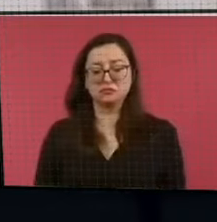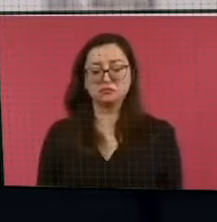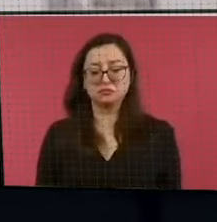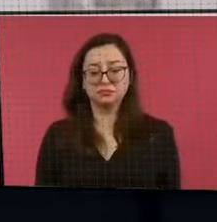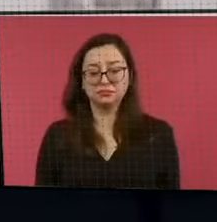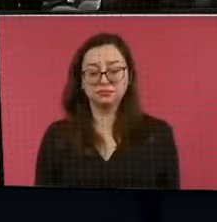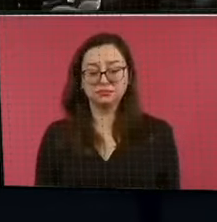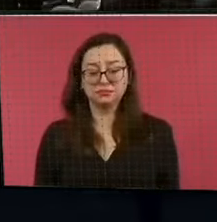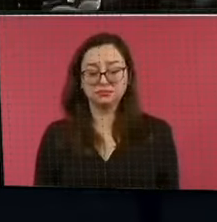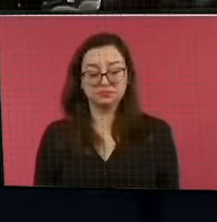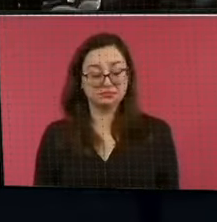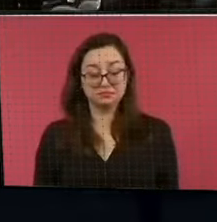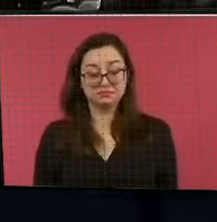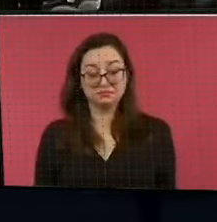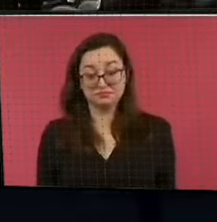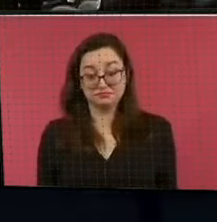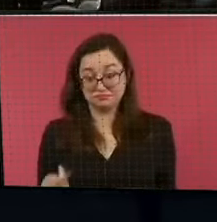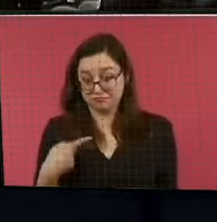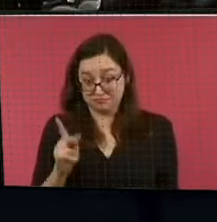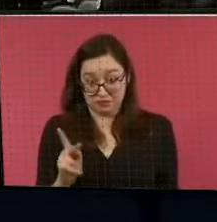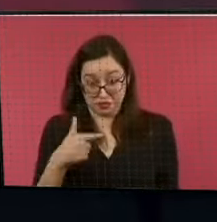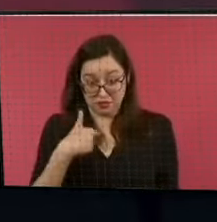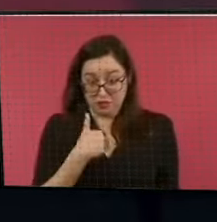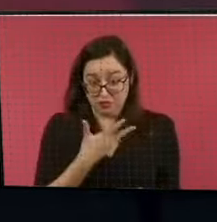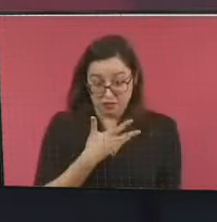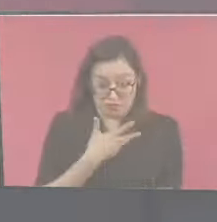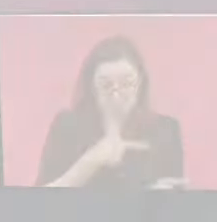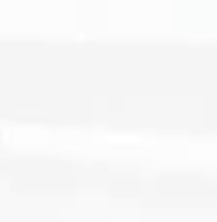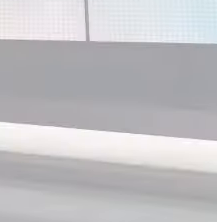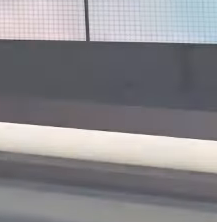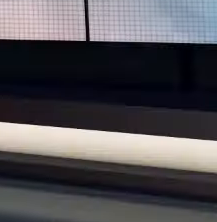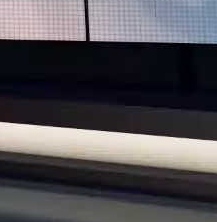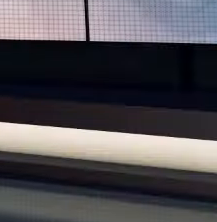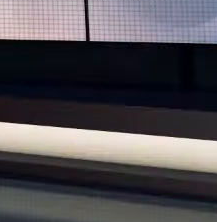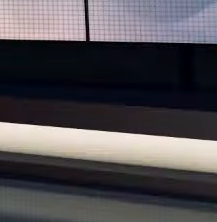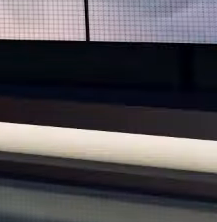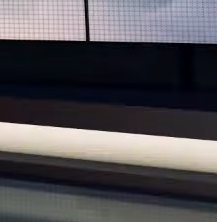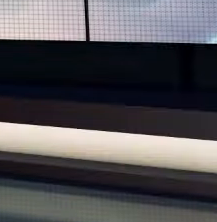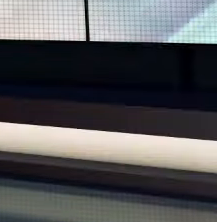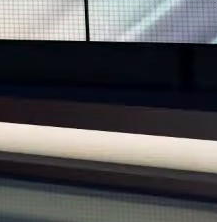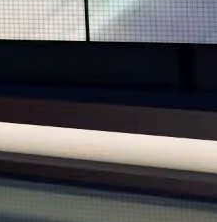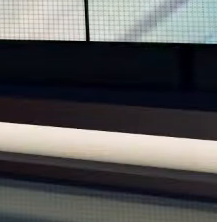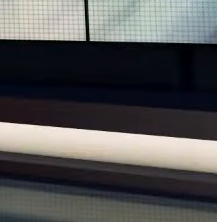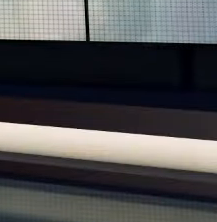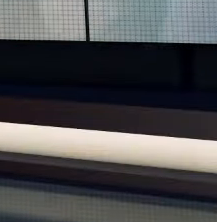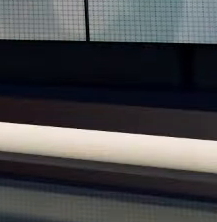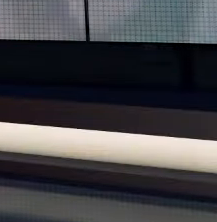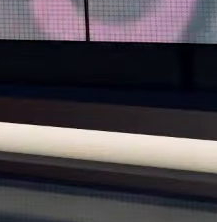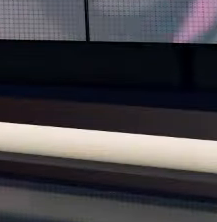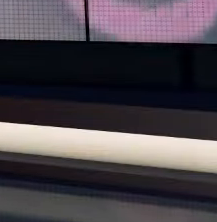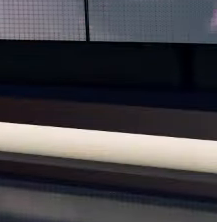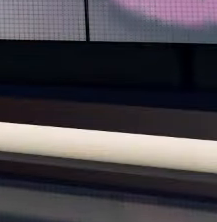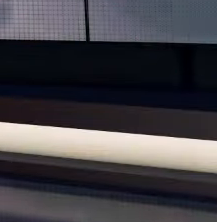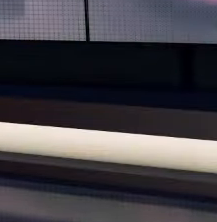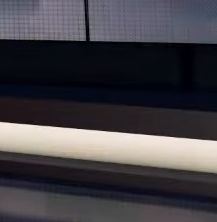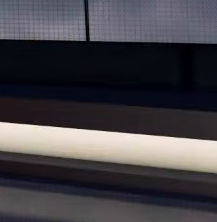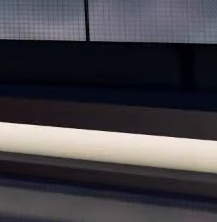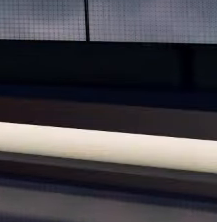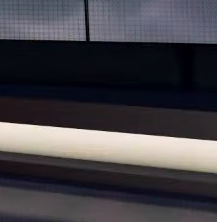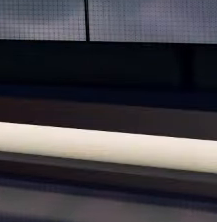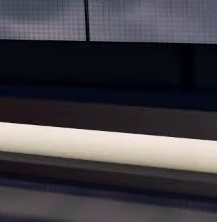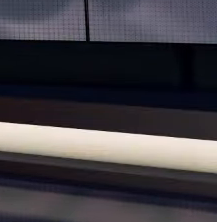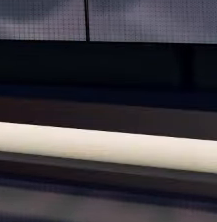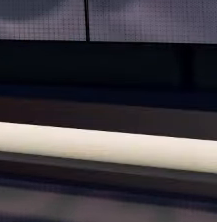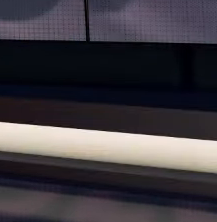sea pero yo tengo otros datos Entonces cómo poder tomar